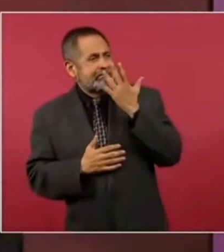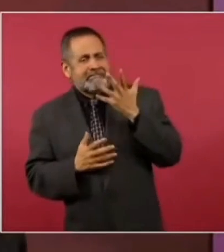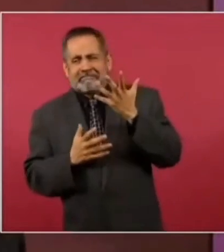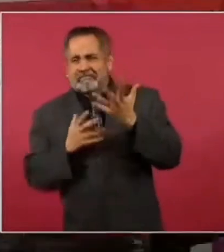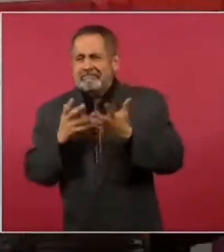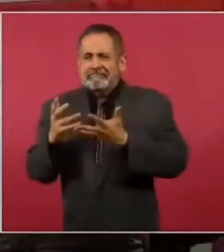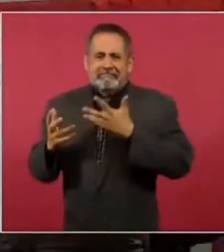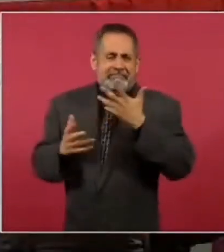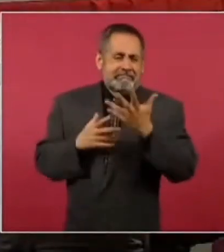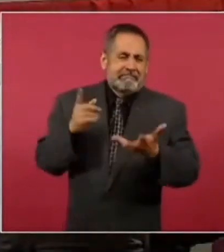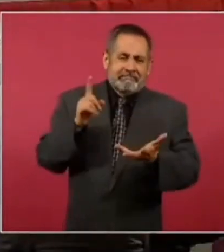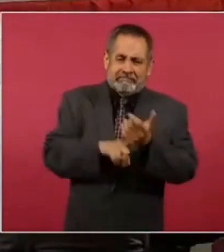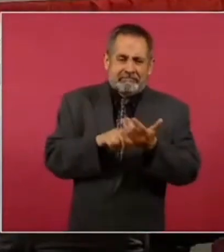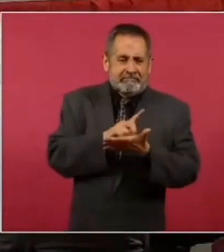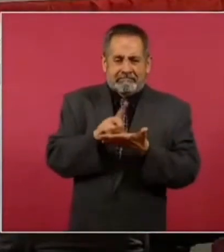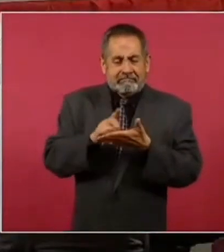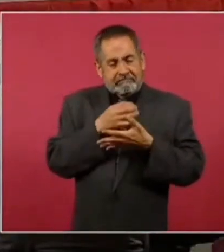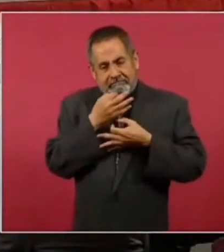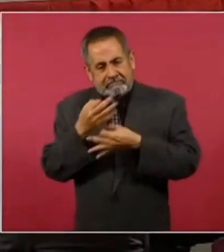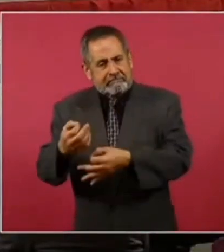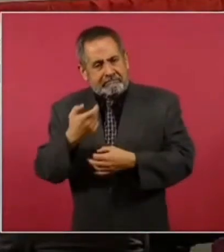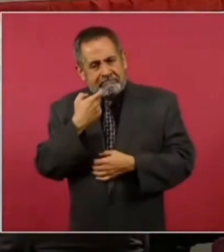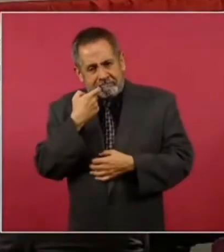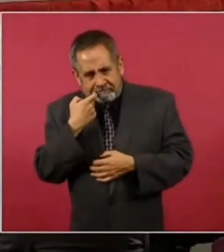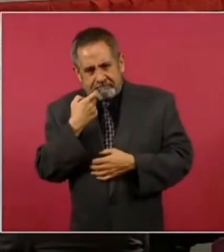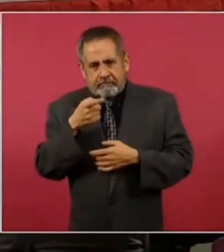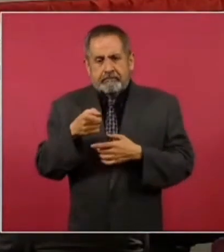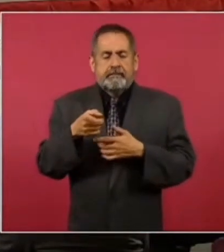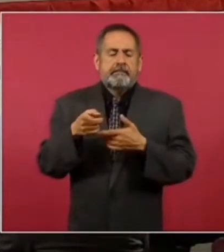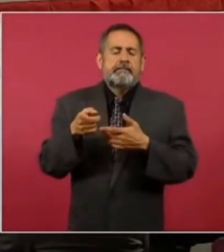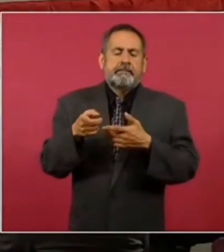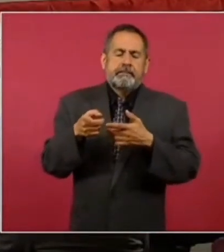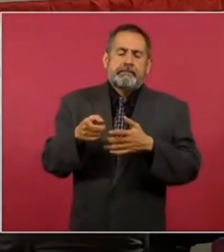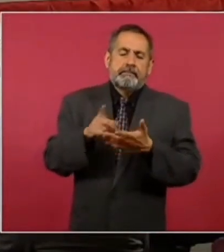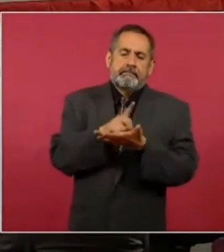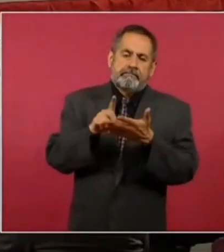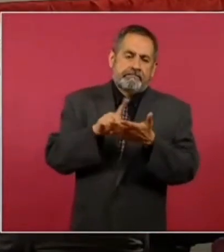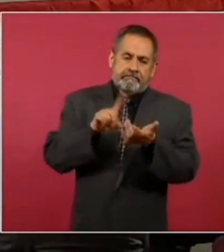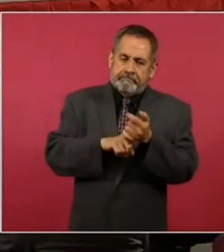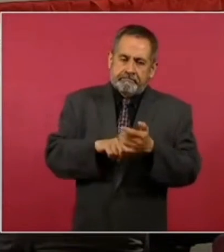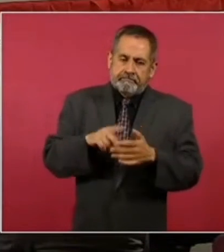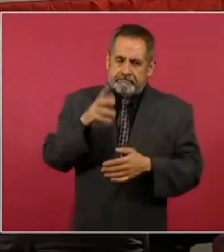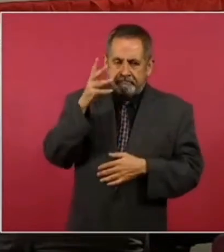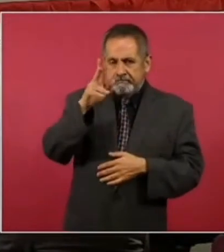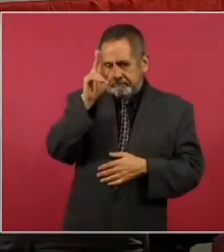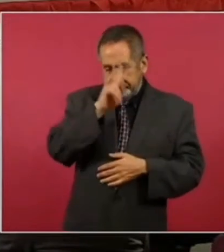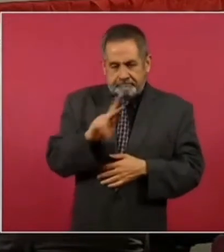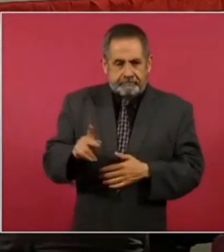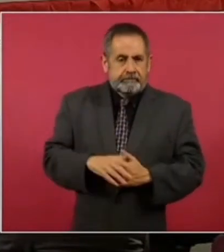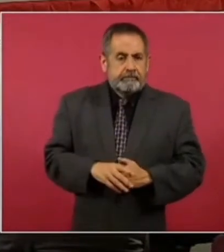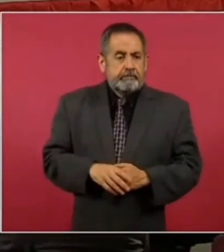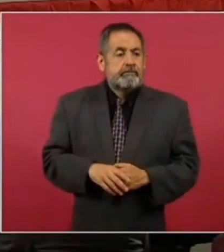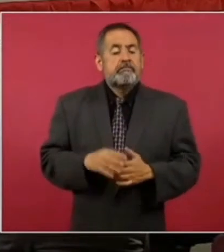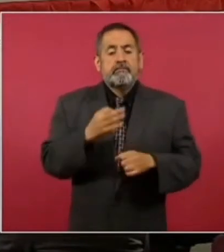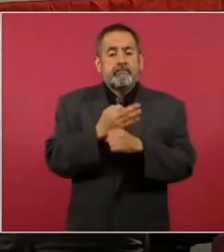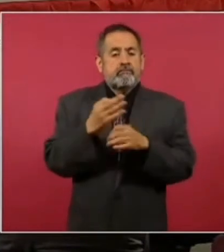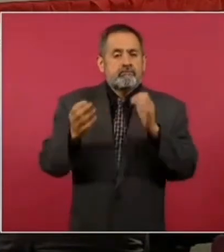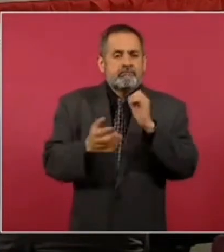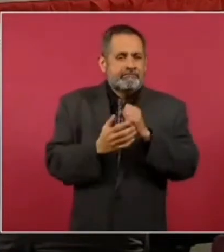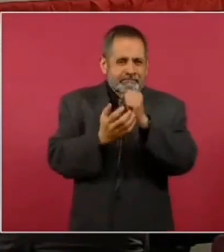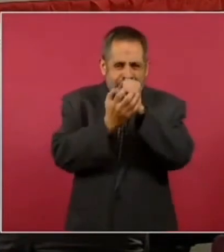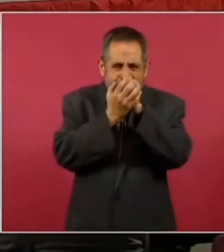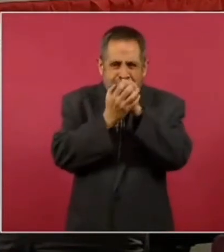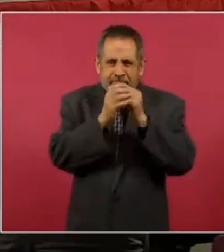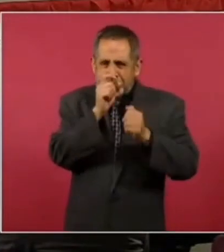que padecen adicciones por consumir la propia sustancia. Pero hoy vamos a hablar de inhalantes. Y aquí